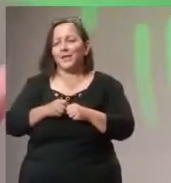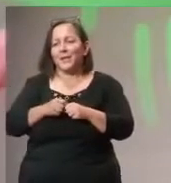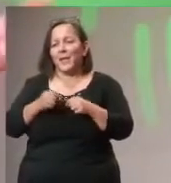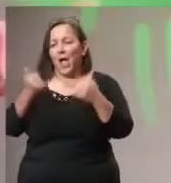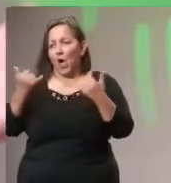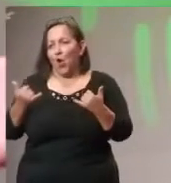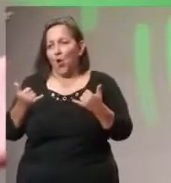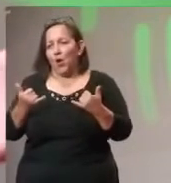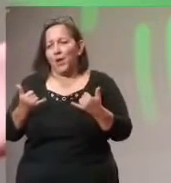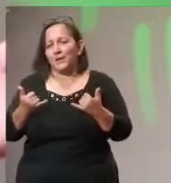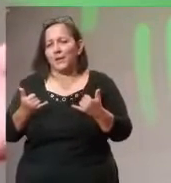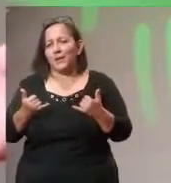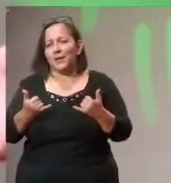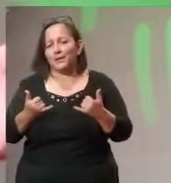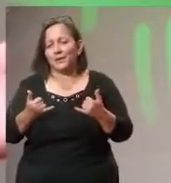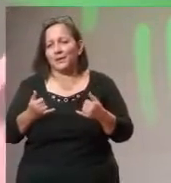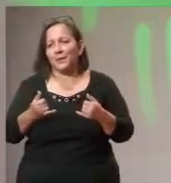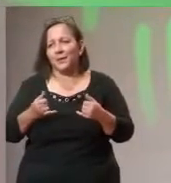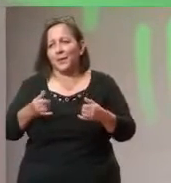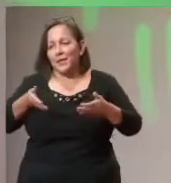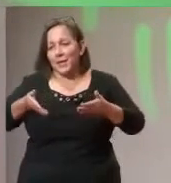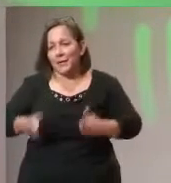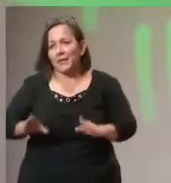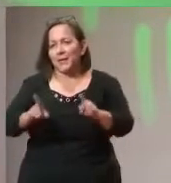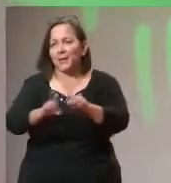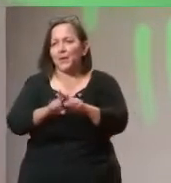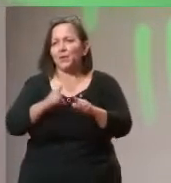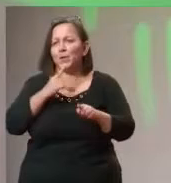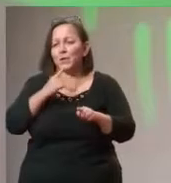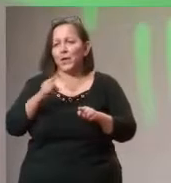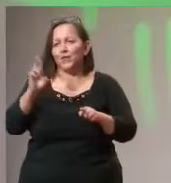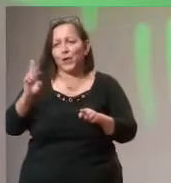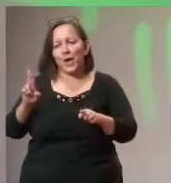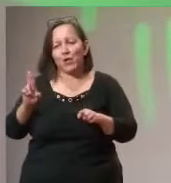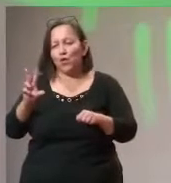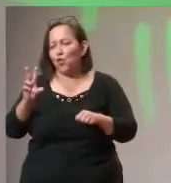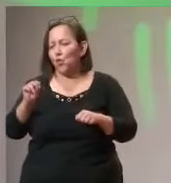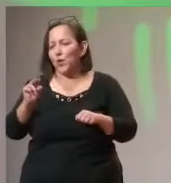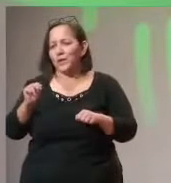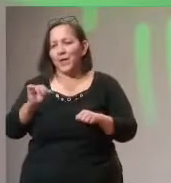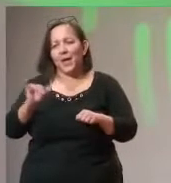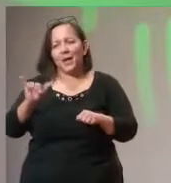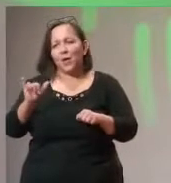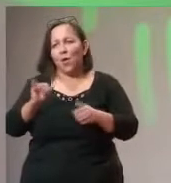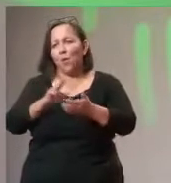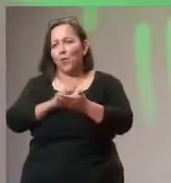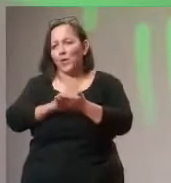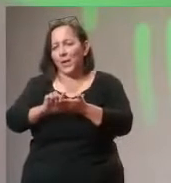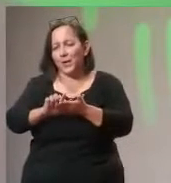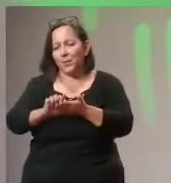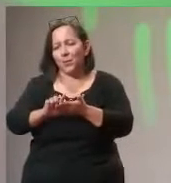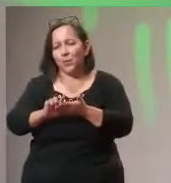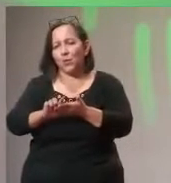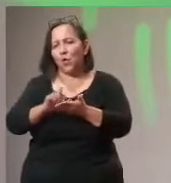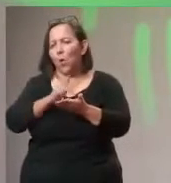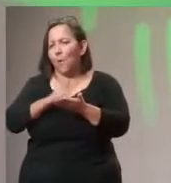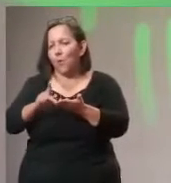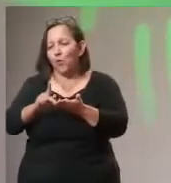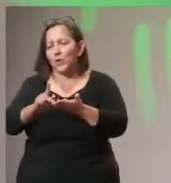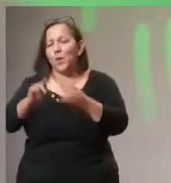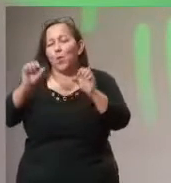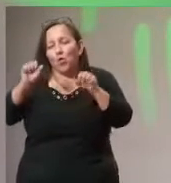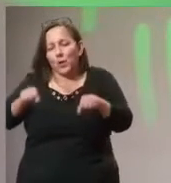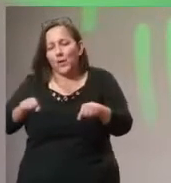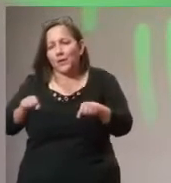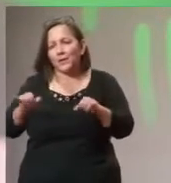ahora hasta las nacientes, nos decía don Ricardo, de pronto no están lo limpias o lo puras que